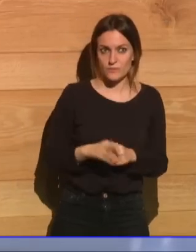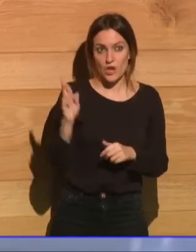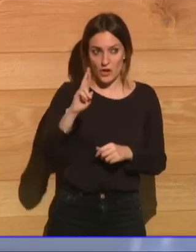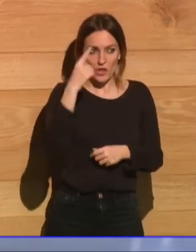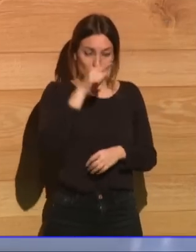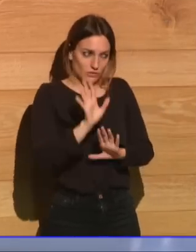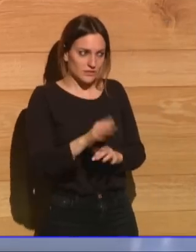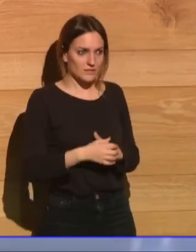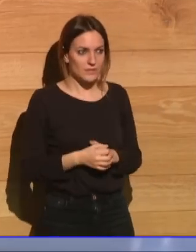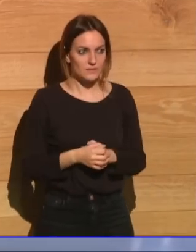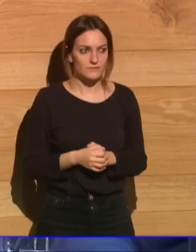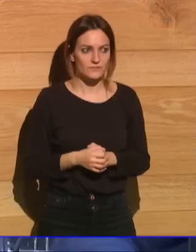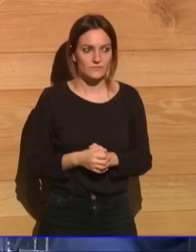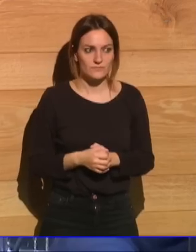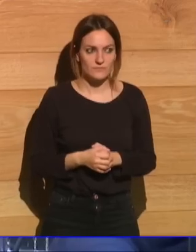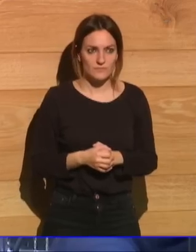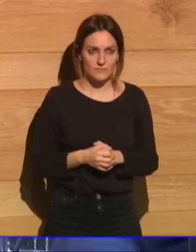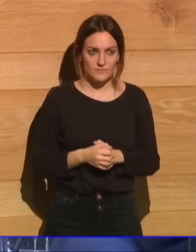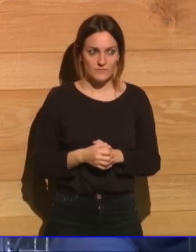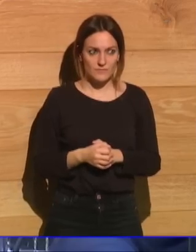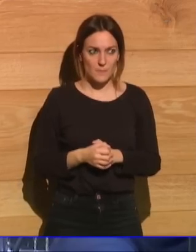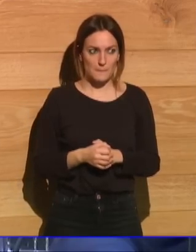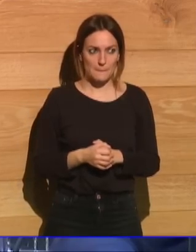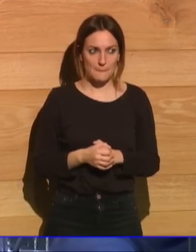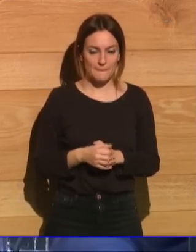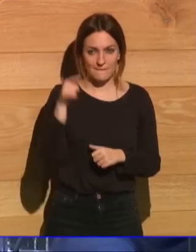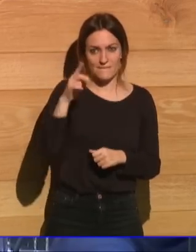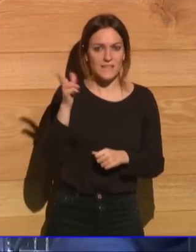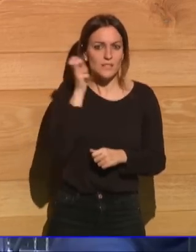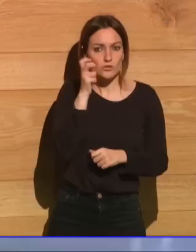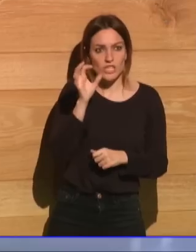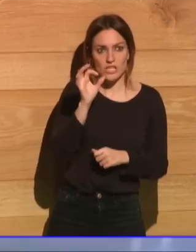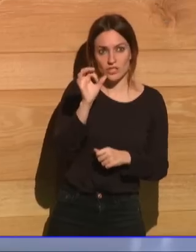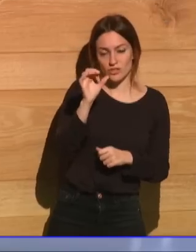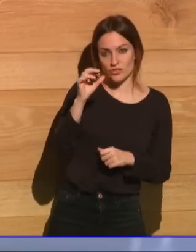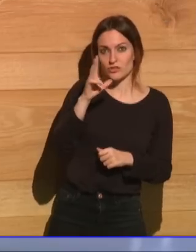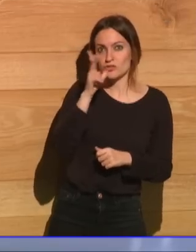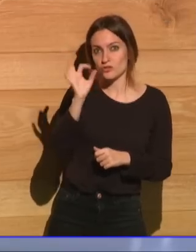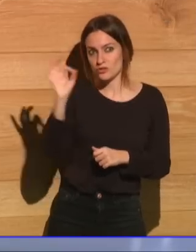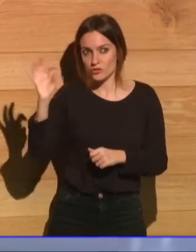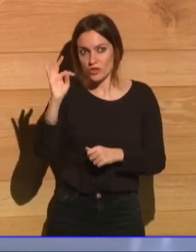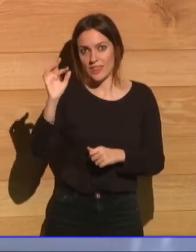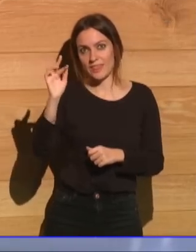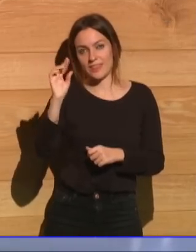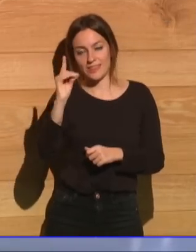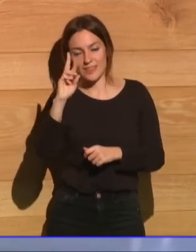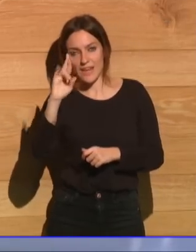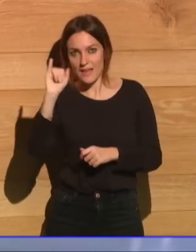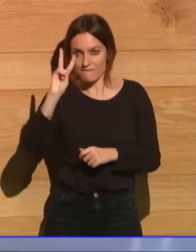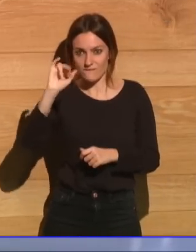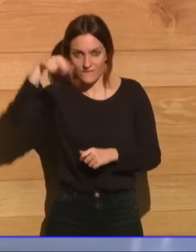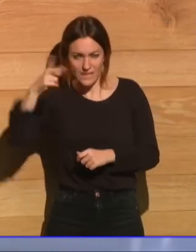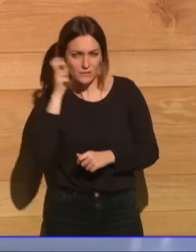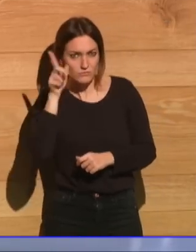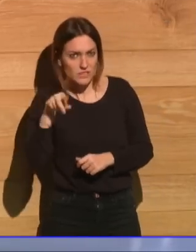Es que no tú. se dice. En eso sí. Yo Sí, no a he oído veces nunca subdriving. ¿Tú has oído subdriving alguna vez o que no? Subdriving, sí, hombre. Ah, sí, tú sí. Ah, yo no. Sí, sí, sí. Yo me dejo llevar por la whimsicality